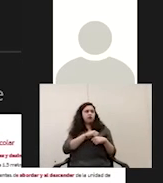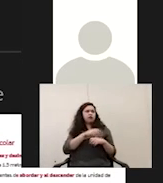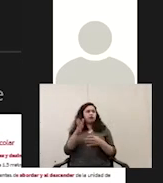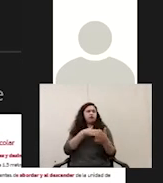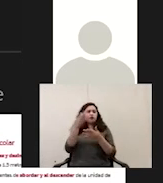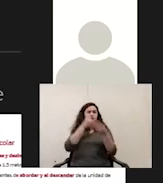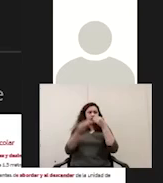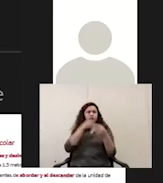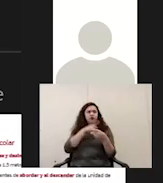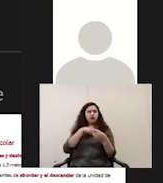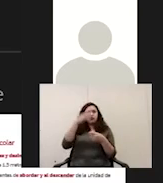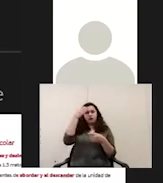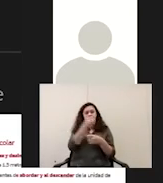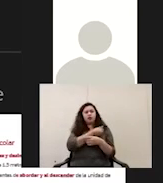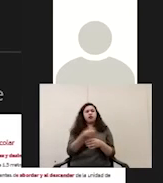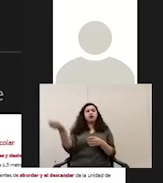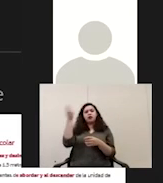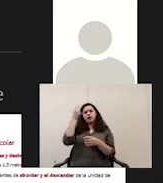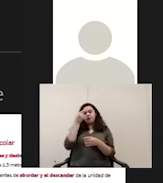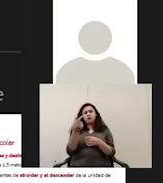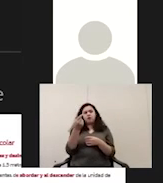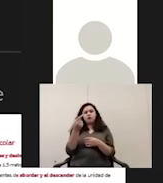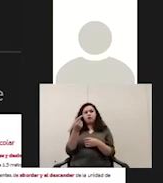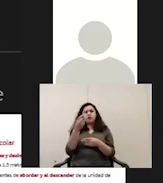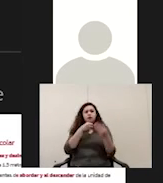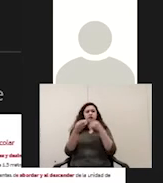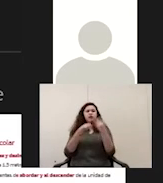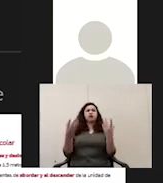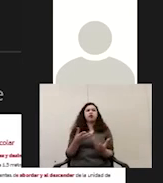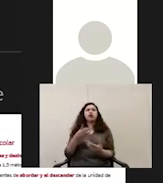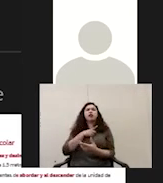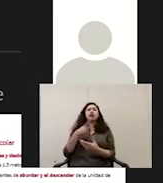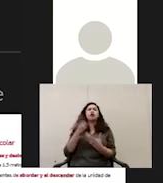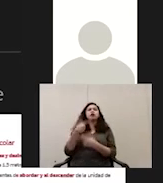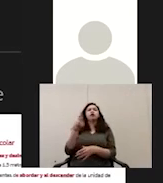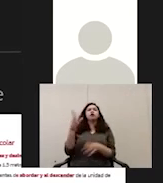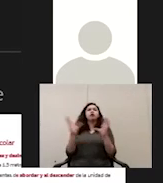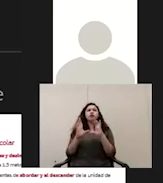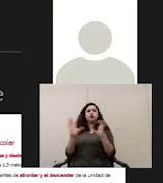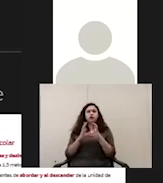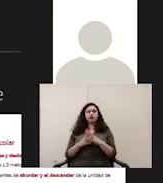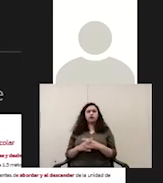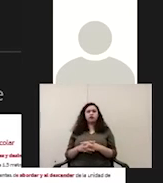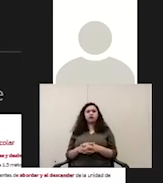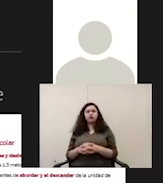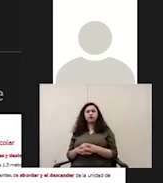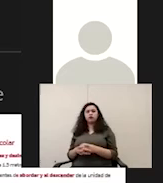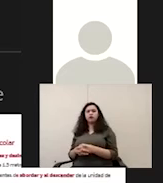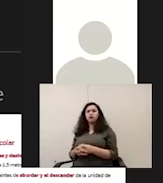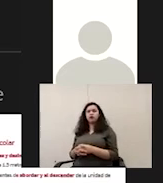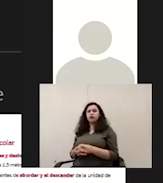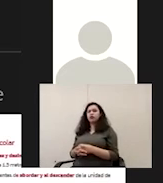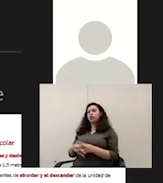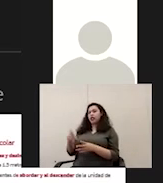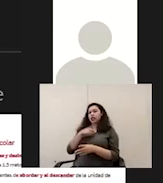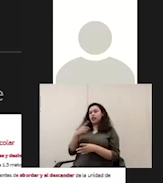estar capacitado en manejo higiénico de alimentos, tendrá que tener su constancia. Si lo amerita, se tendrá que